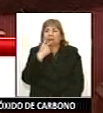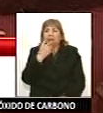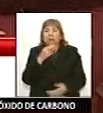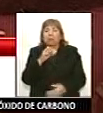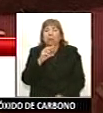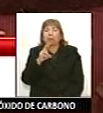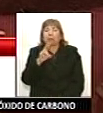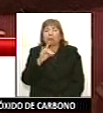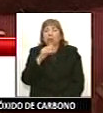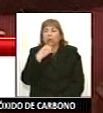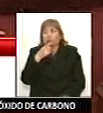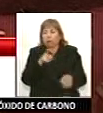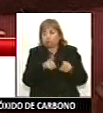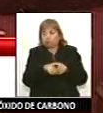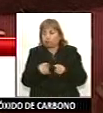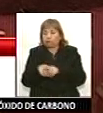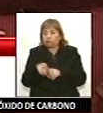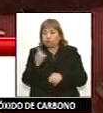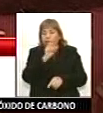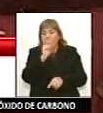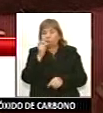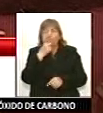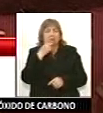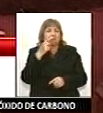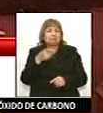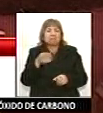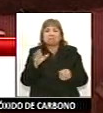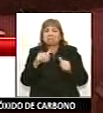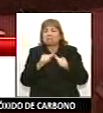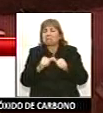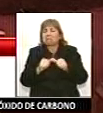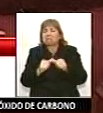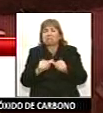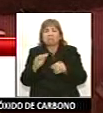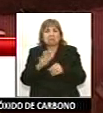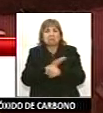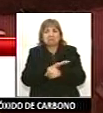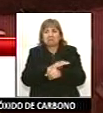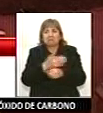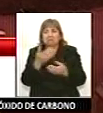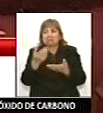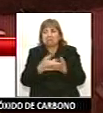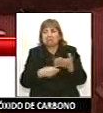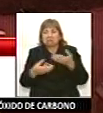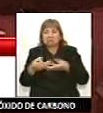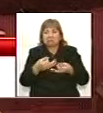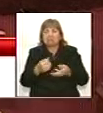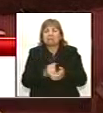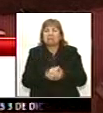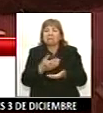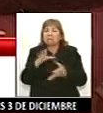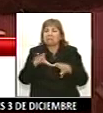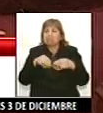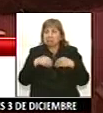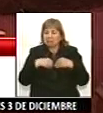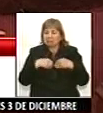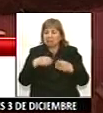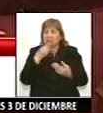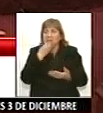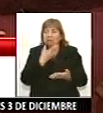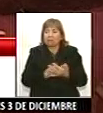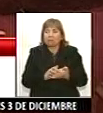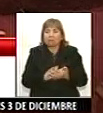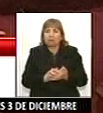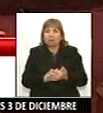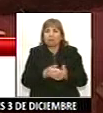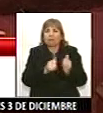Purús también no está con la continuidad tal y conforme como el presupuesto que ha sido aprobado en bienestar de